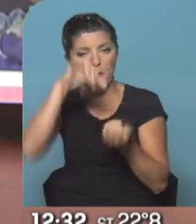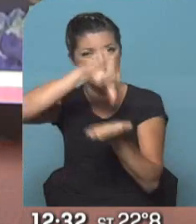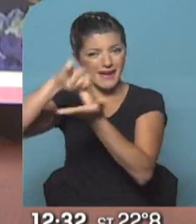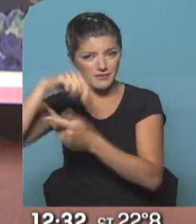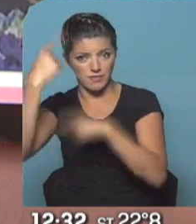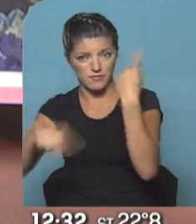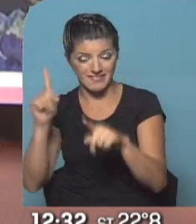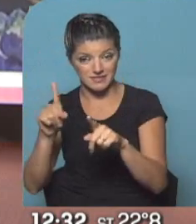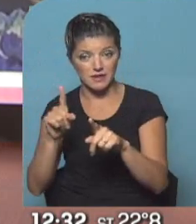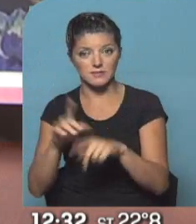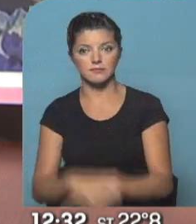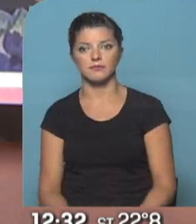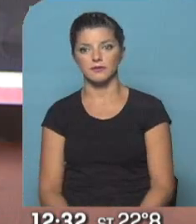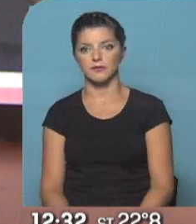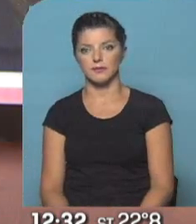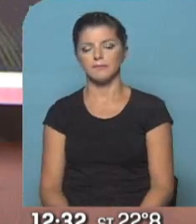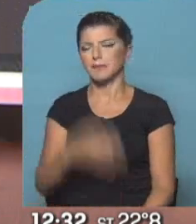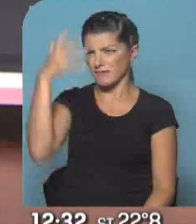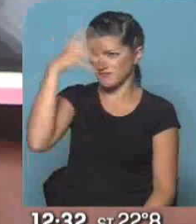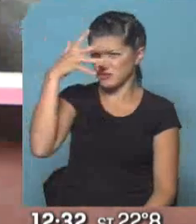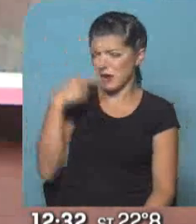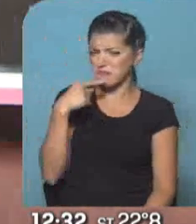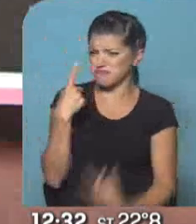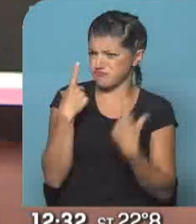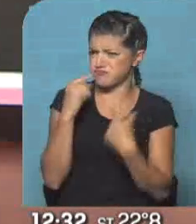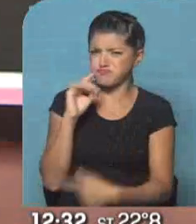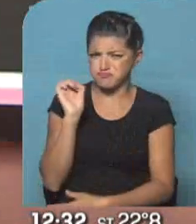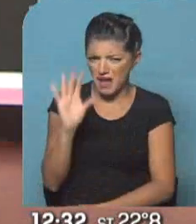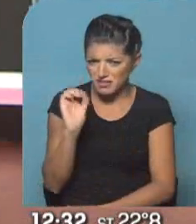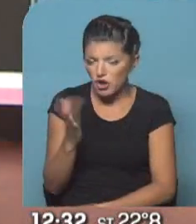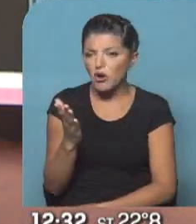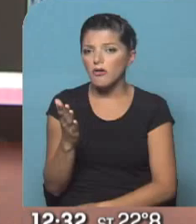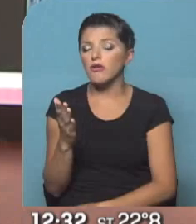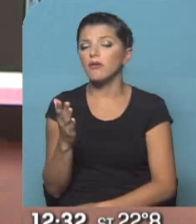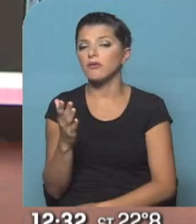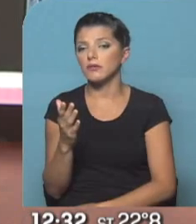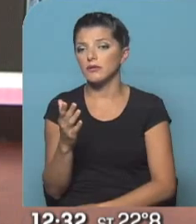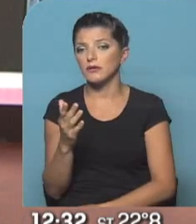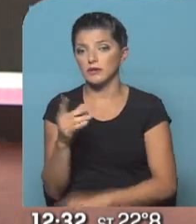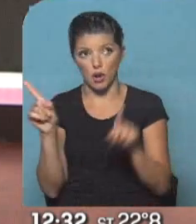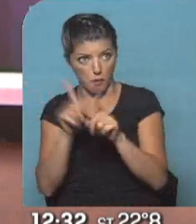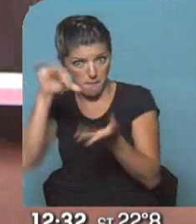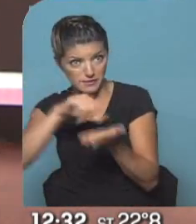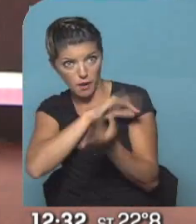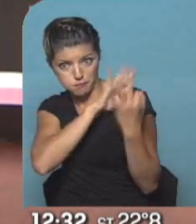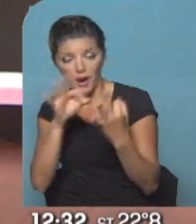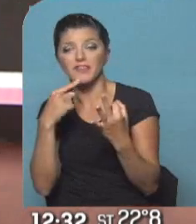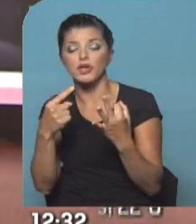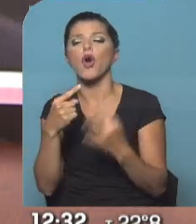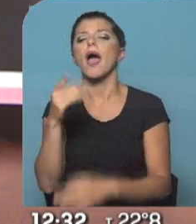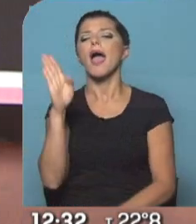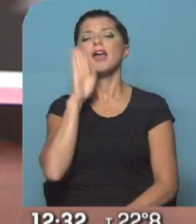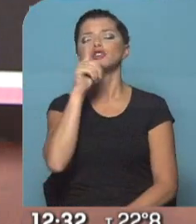vez cuestionados por Donald Trump, quien señala y volvió a señalar en estos países que visitó que Estados Unidos fue